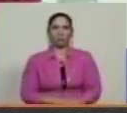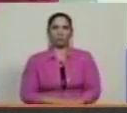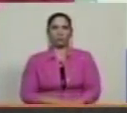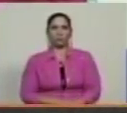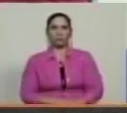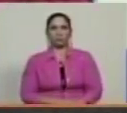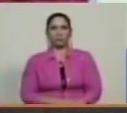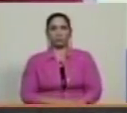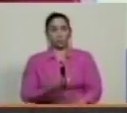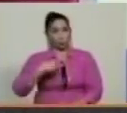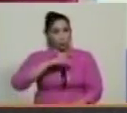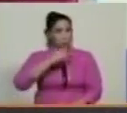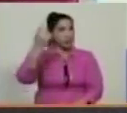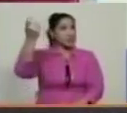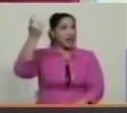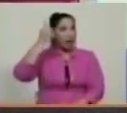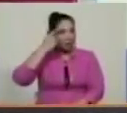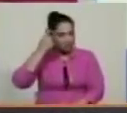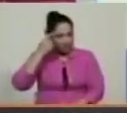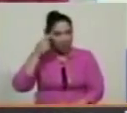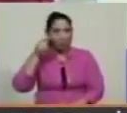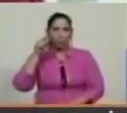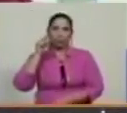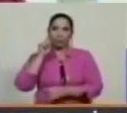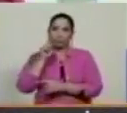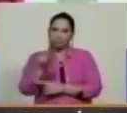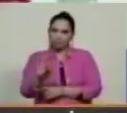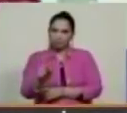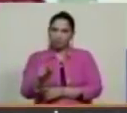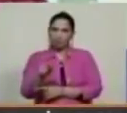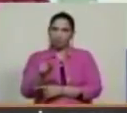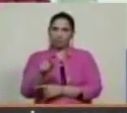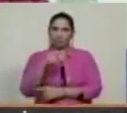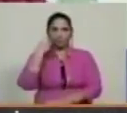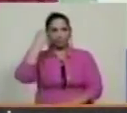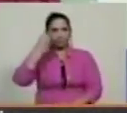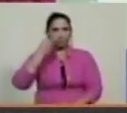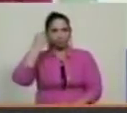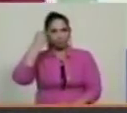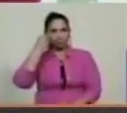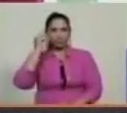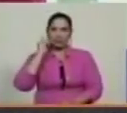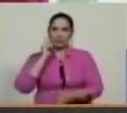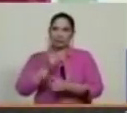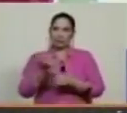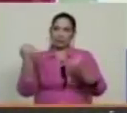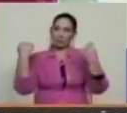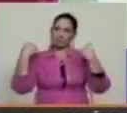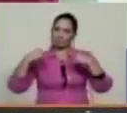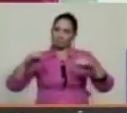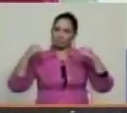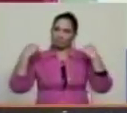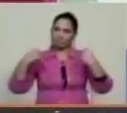Si nosotros sabemos eso, una de las tareas fundamentales debe ser prepararse,